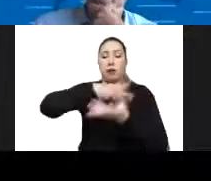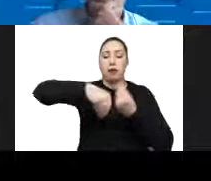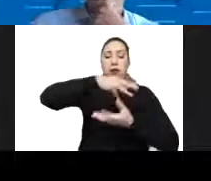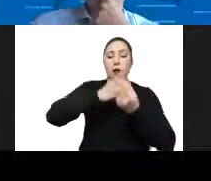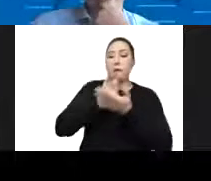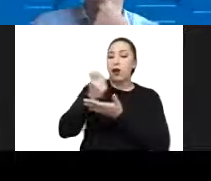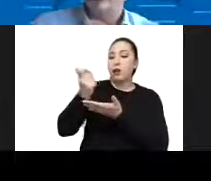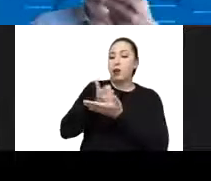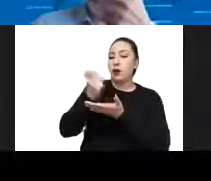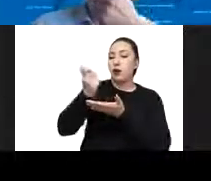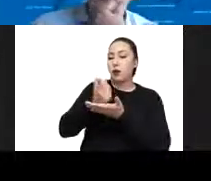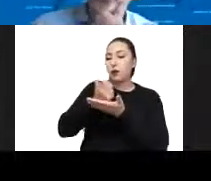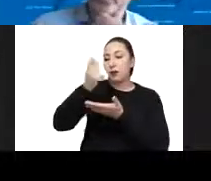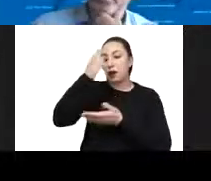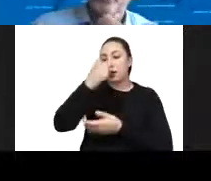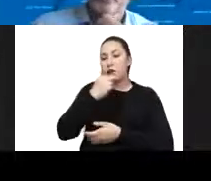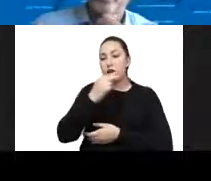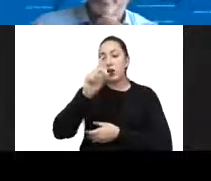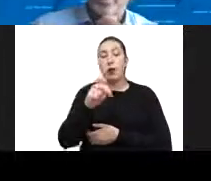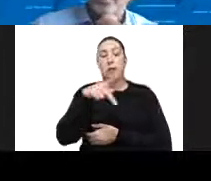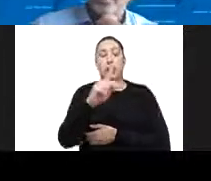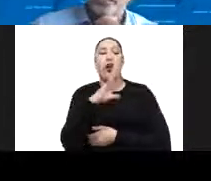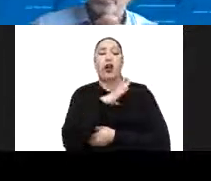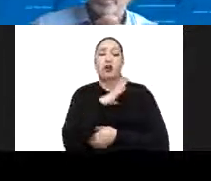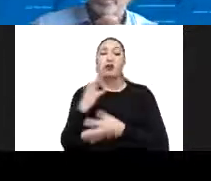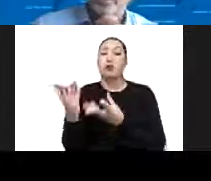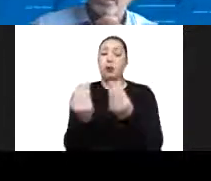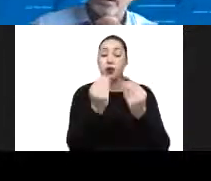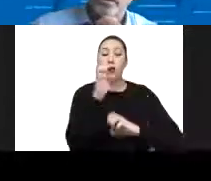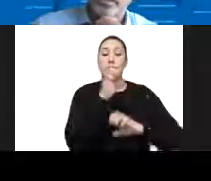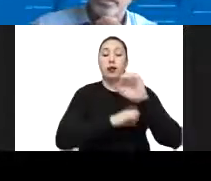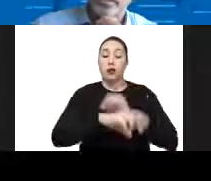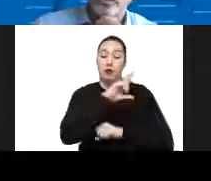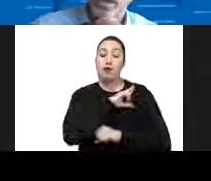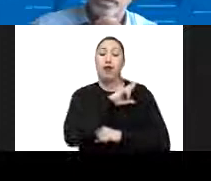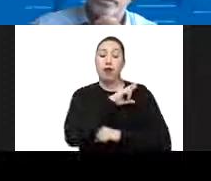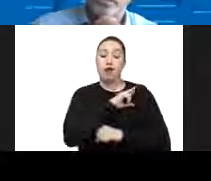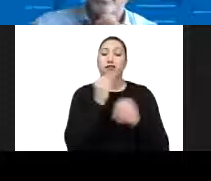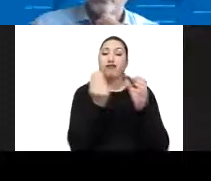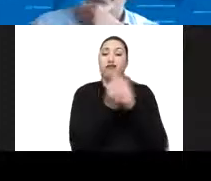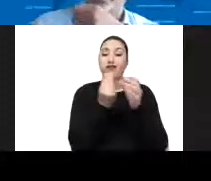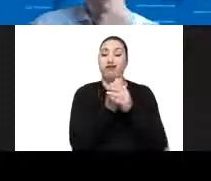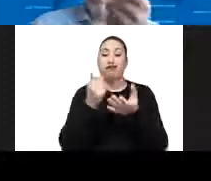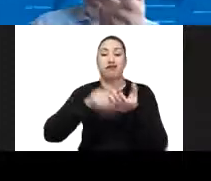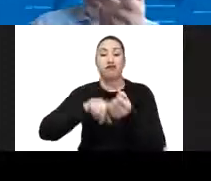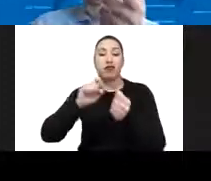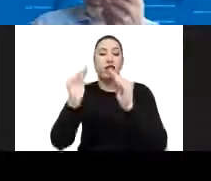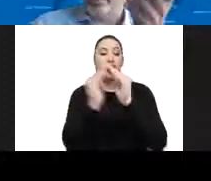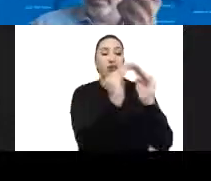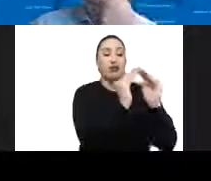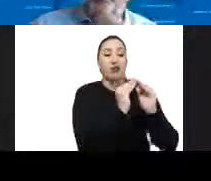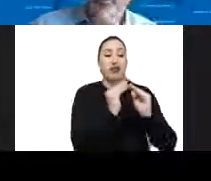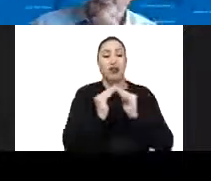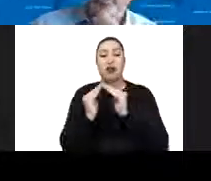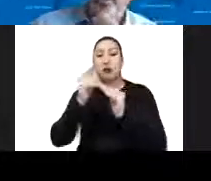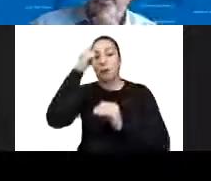tarifa, pero también hay muchísima inversión privada dentro de cada hogar para